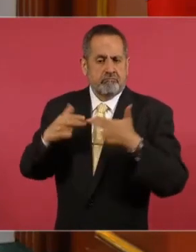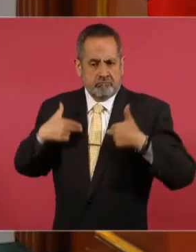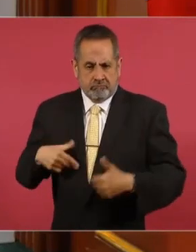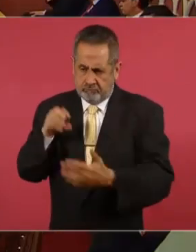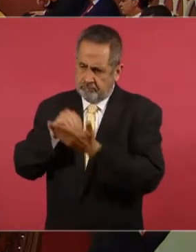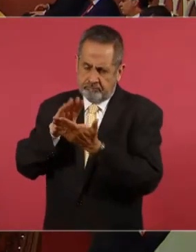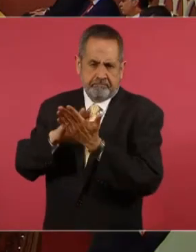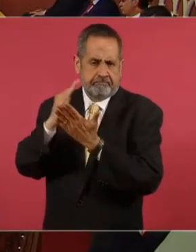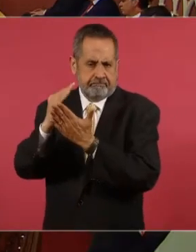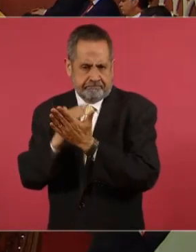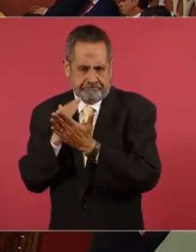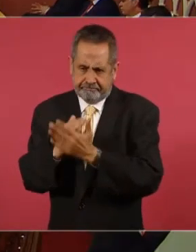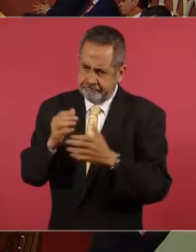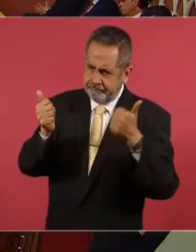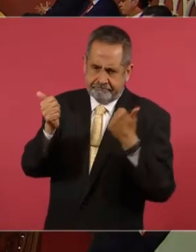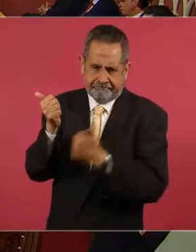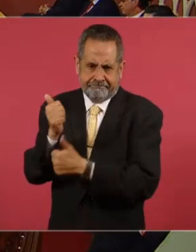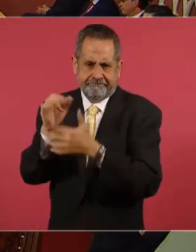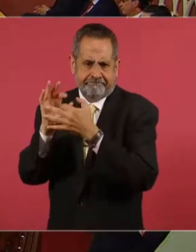humanos.